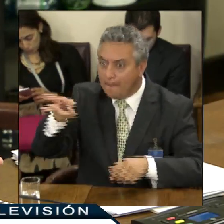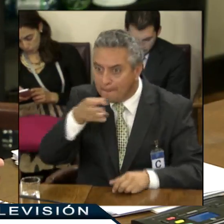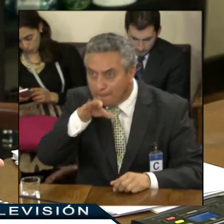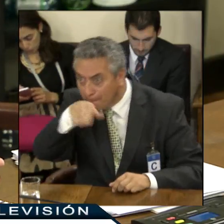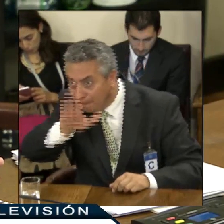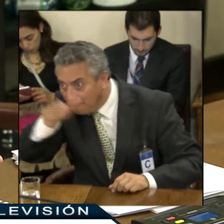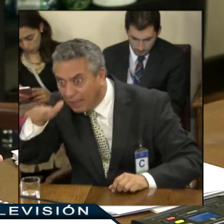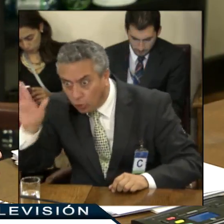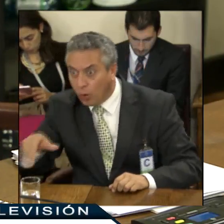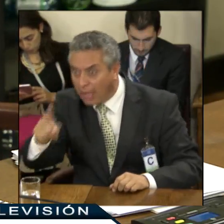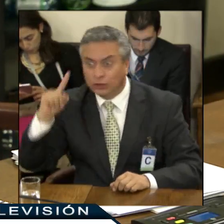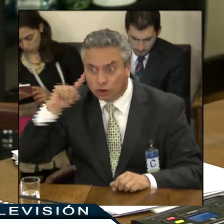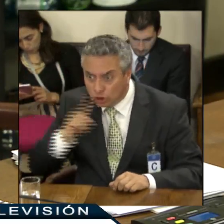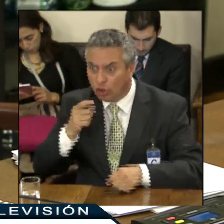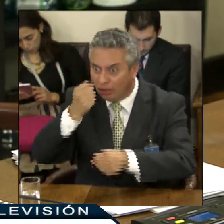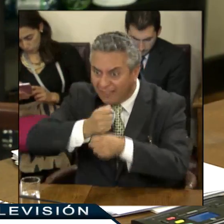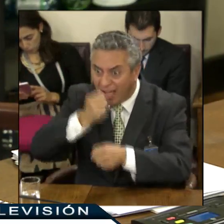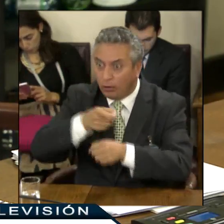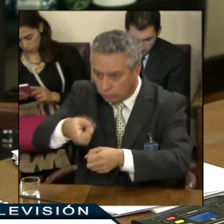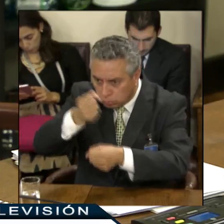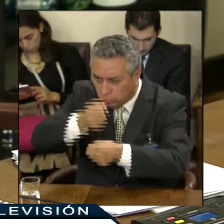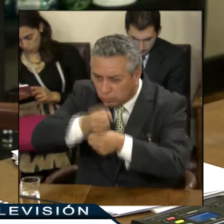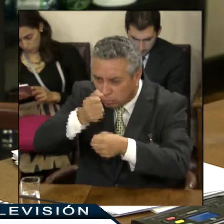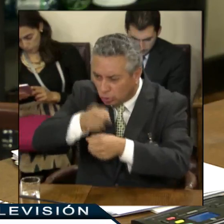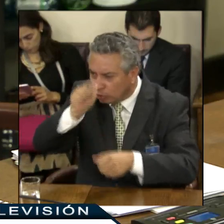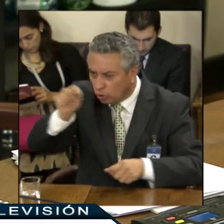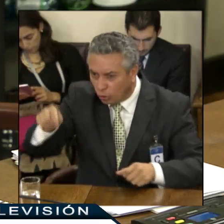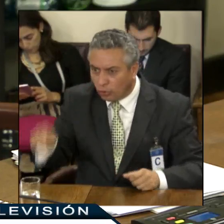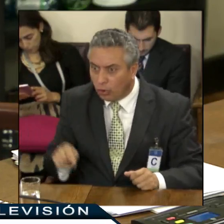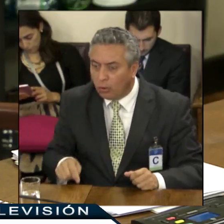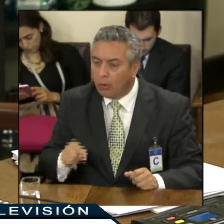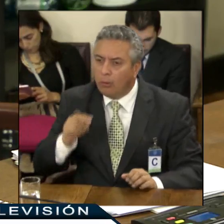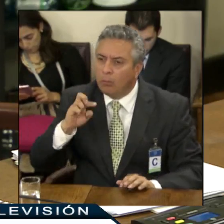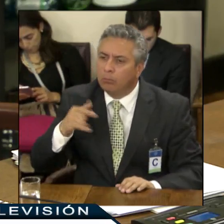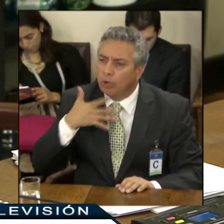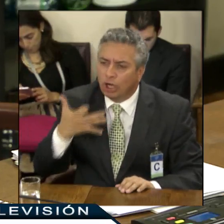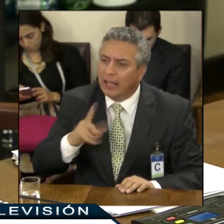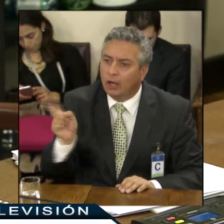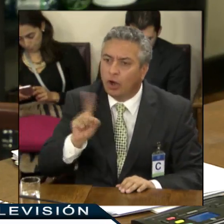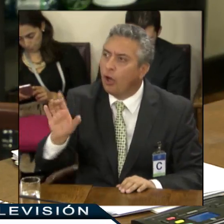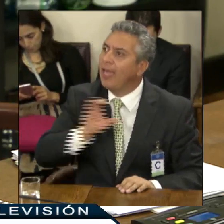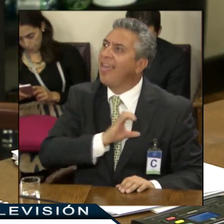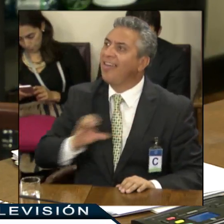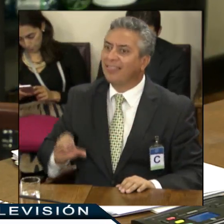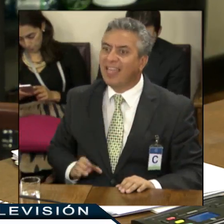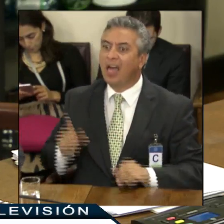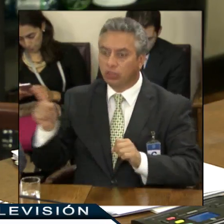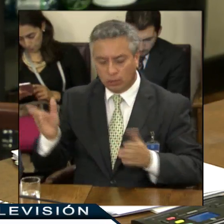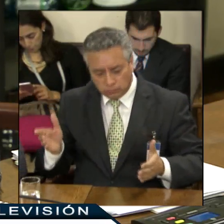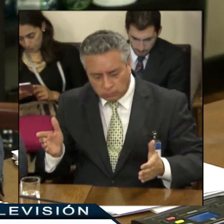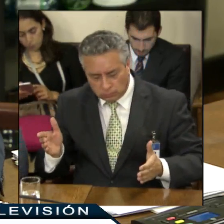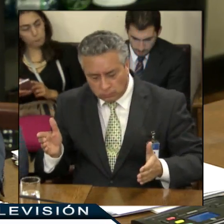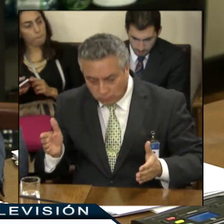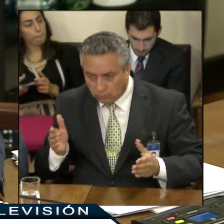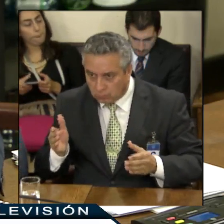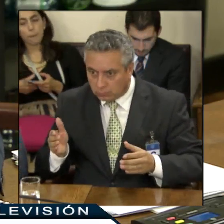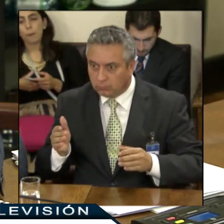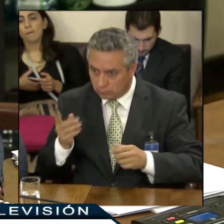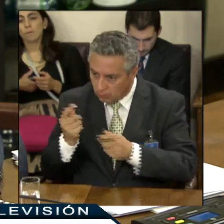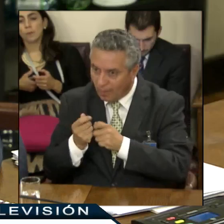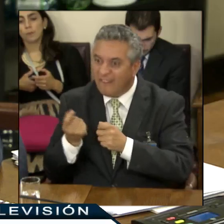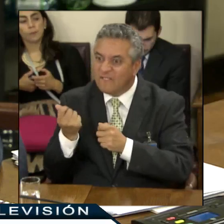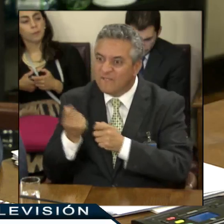varias varias personas que están haciendo su pega Y entonces por qué no el estado pueder hacer aquel gesto yo creo que la